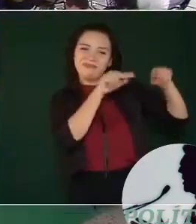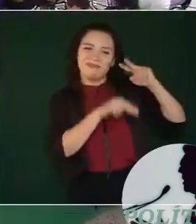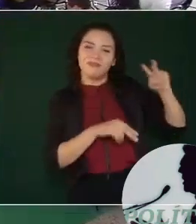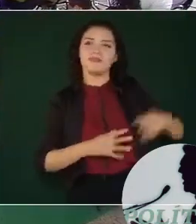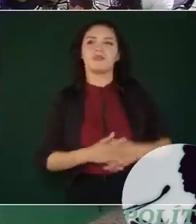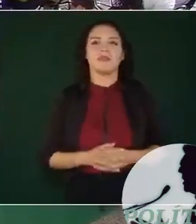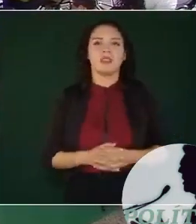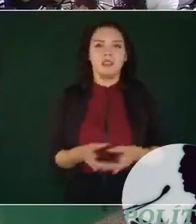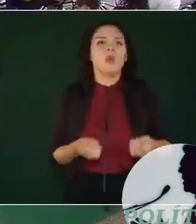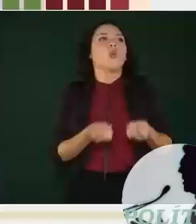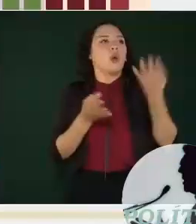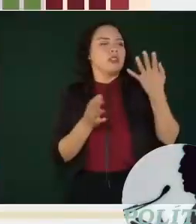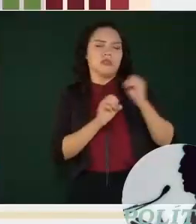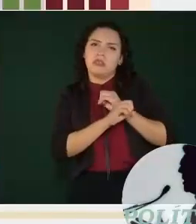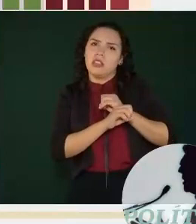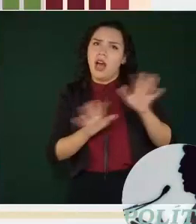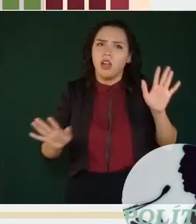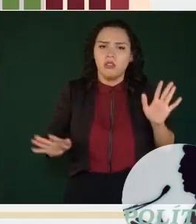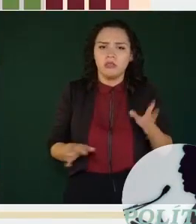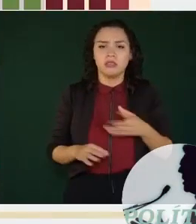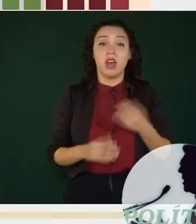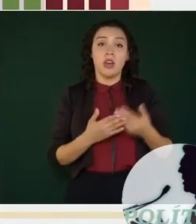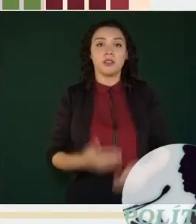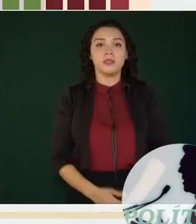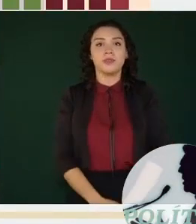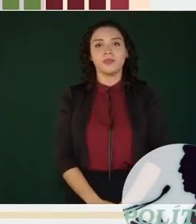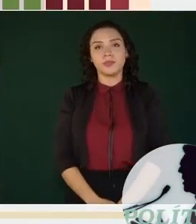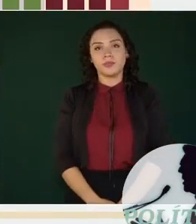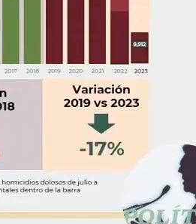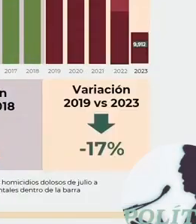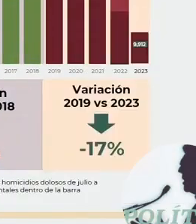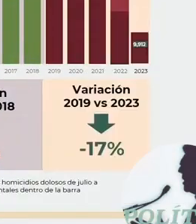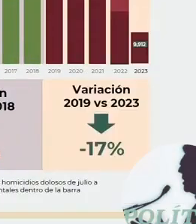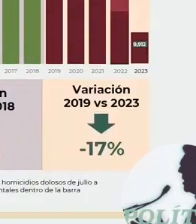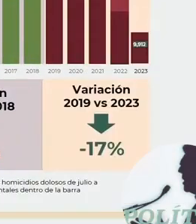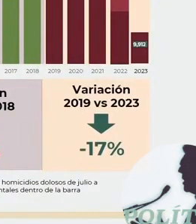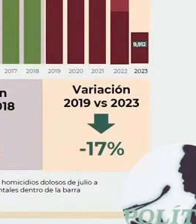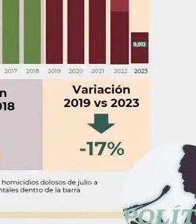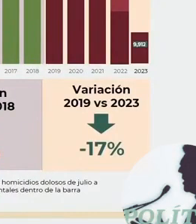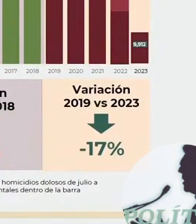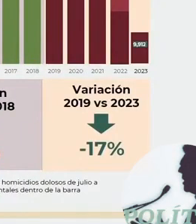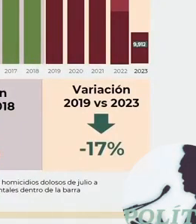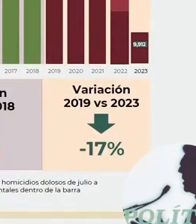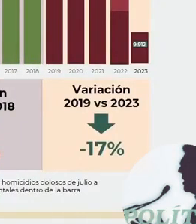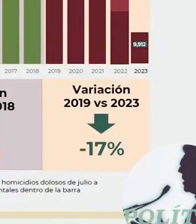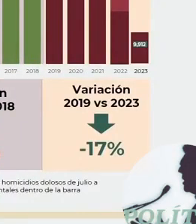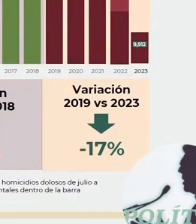¿cuántos homicidios? Claro, si sumamos esto, da más